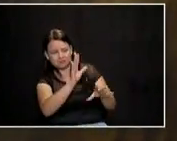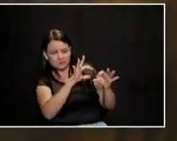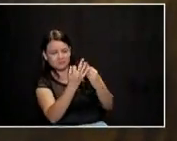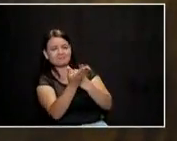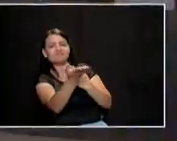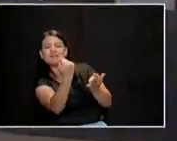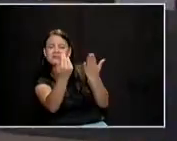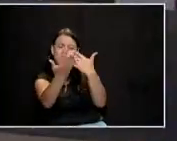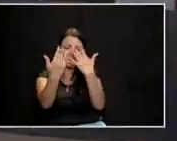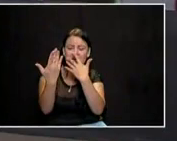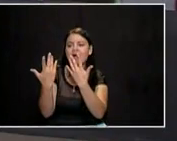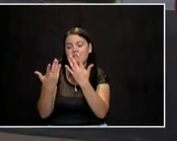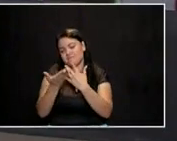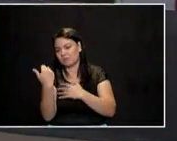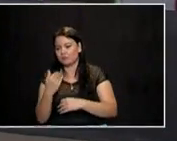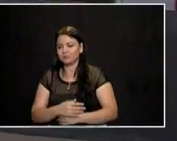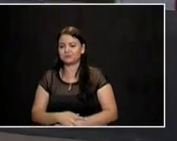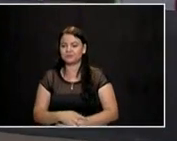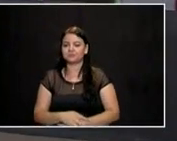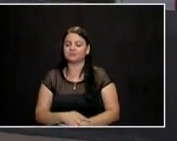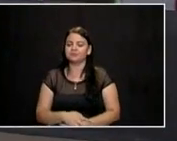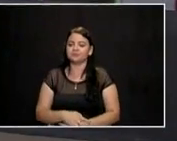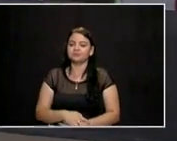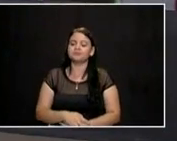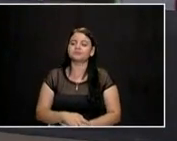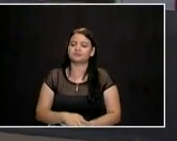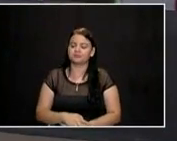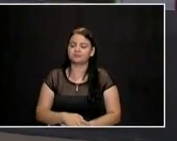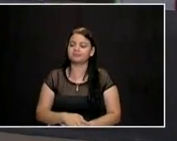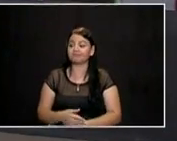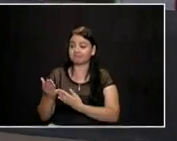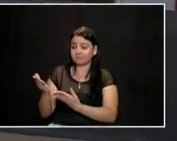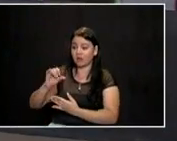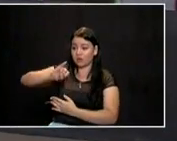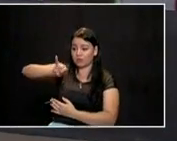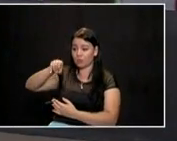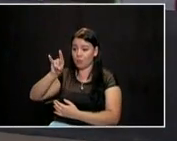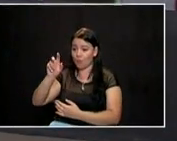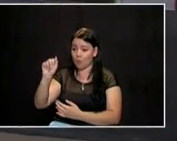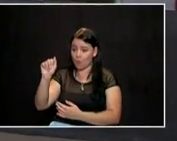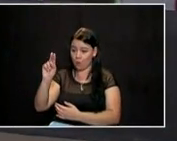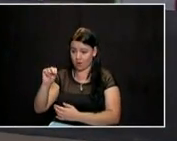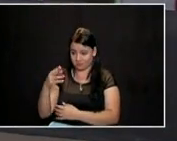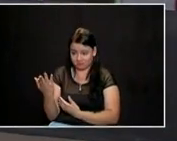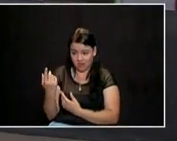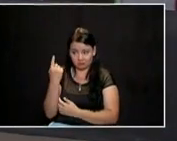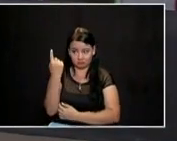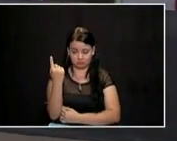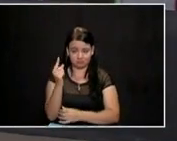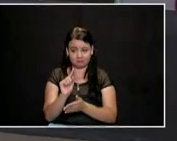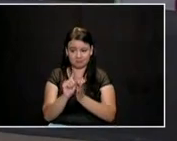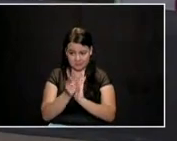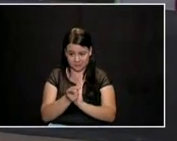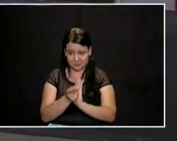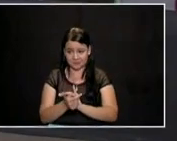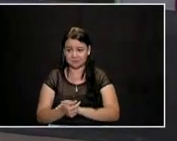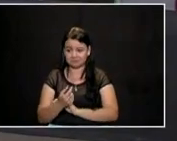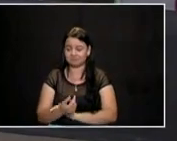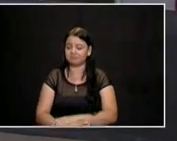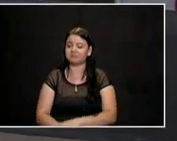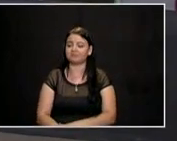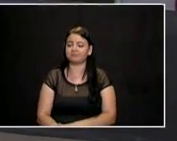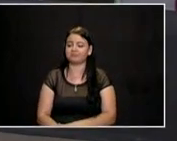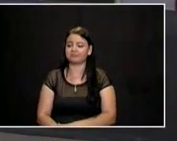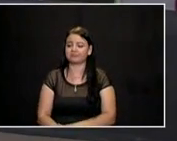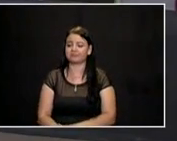Santiago Gómez. Muchas gracias, candidato. Ahora el turno para Juan Carlos Vélez. Tiene usted un minuto para concluir su participación en esta